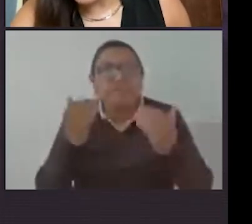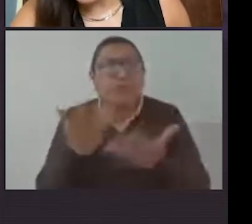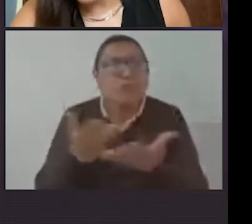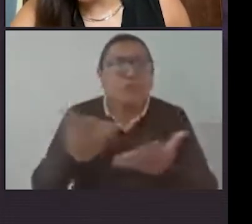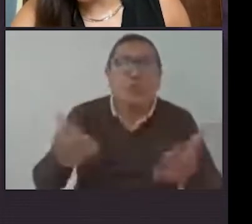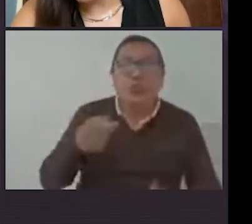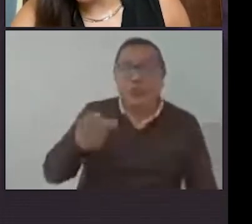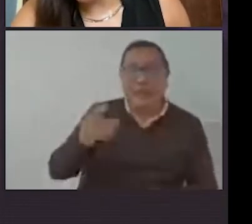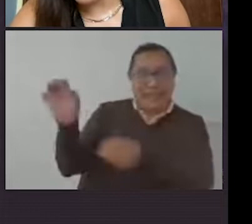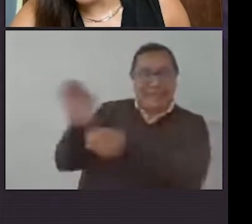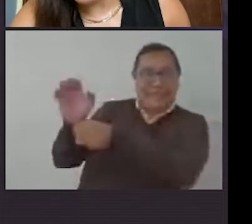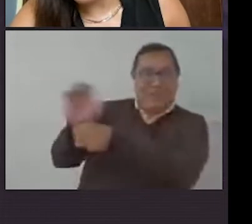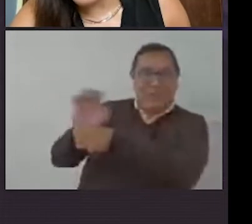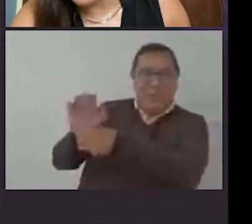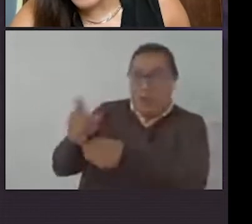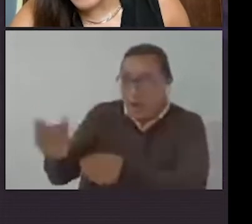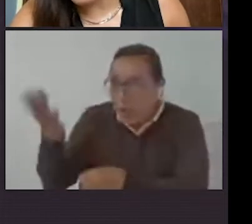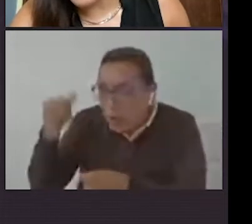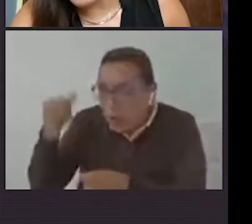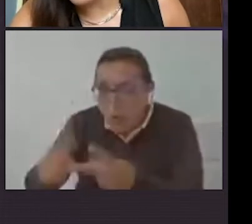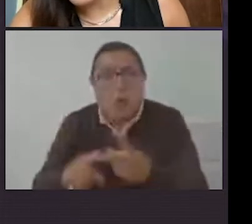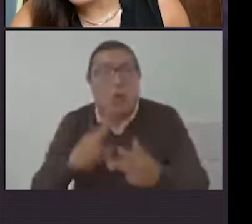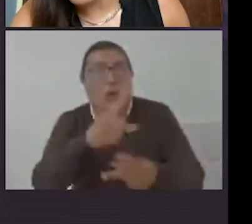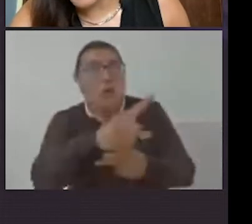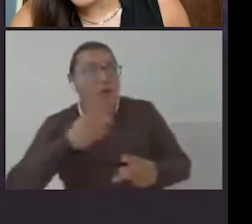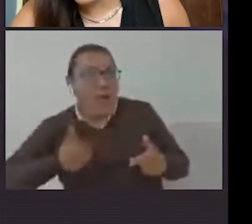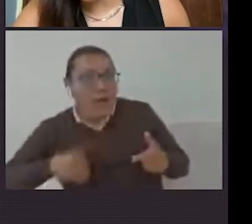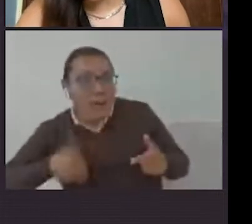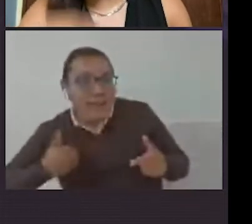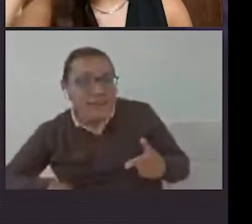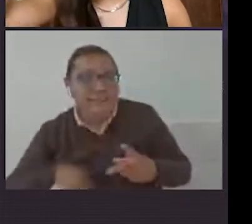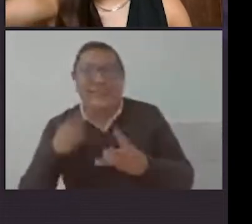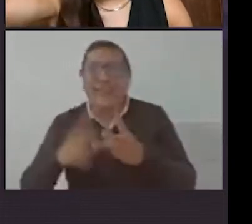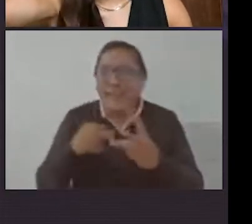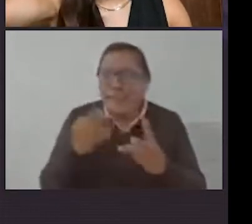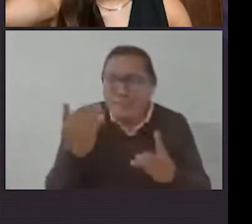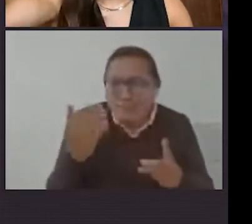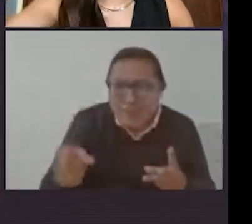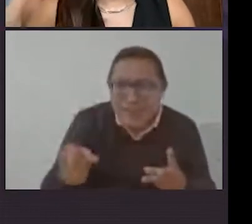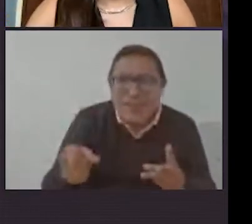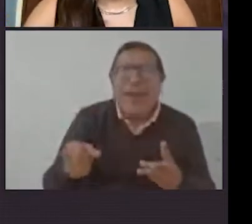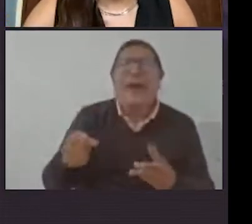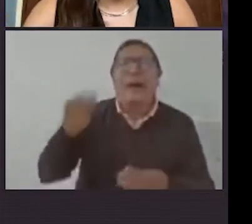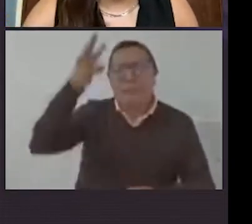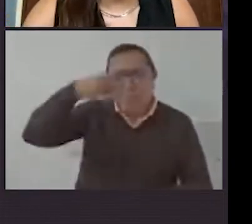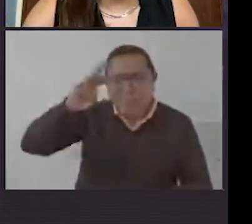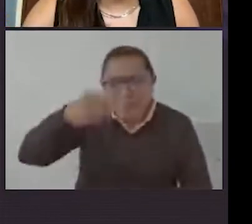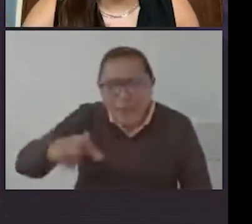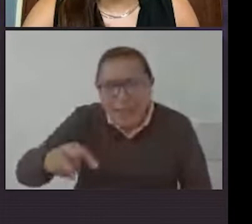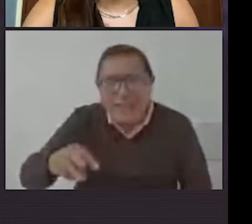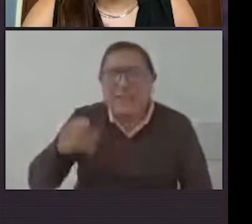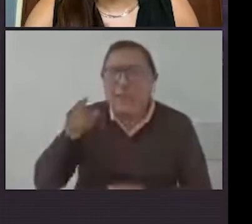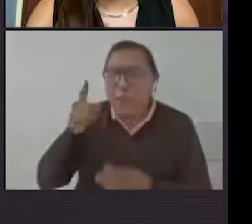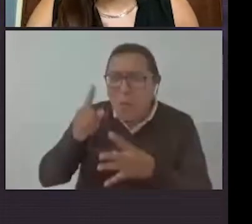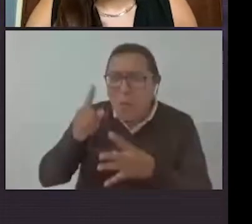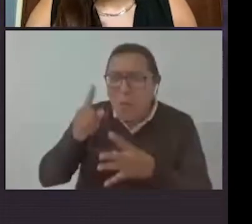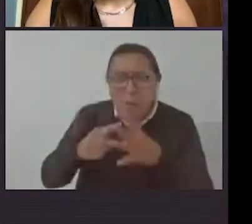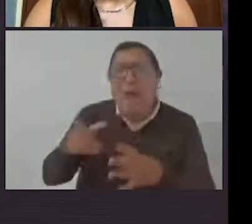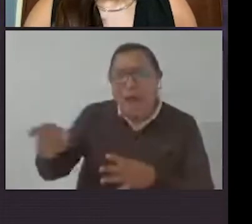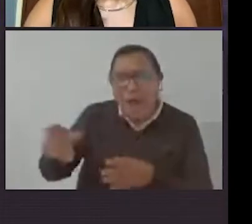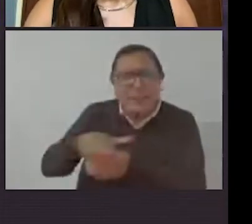Ecuador, Alejandro desde Córdoba, Argentina, Teresa desde Guadalajara. Excelente, Guadalajara. Yo viví ahí un